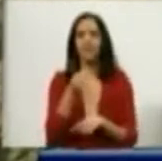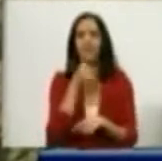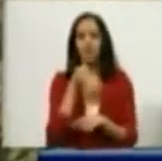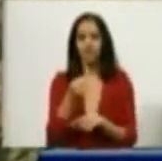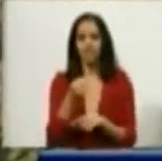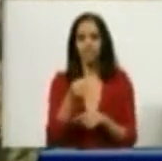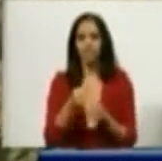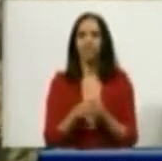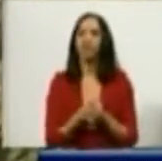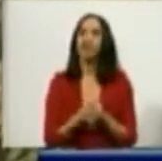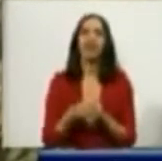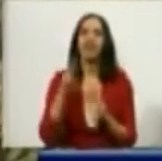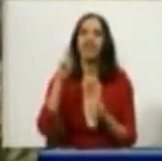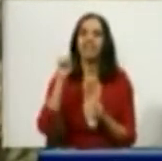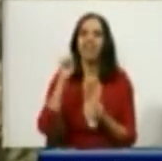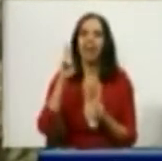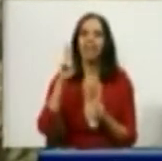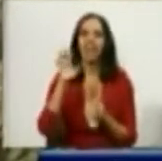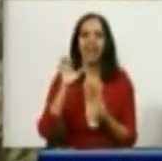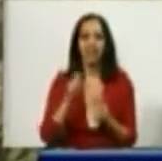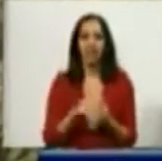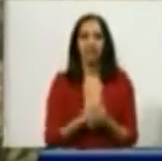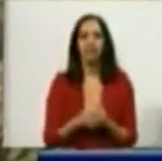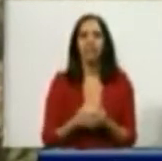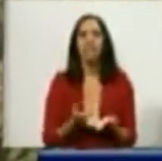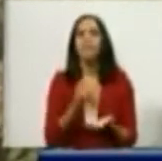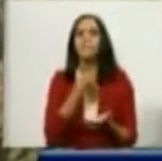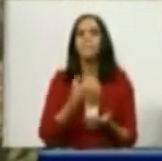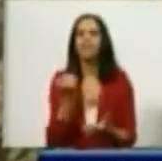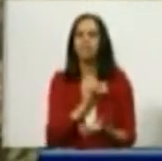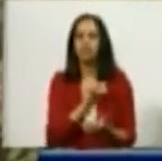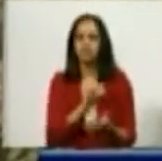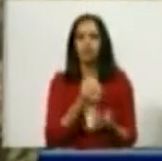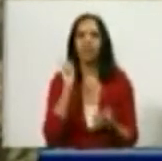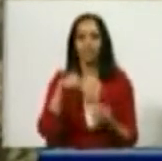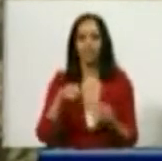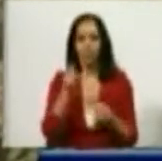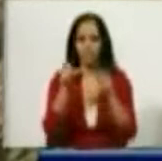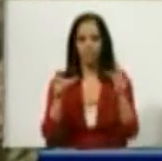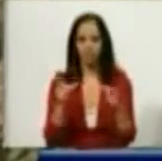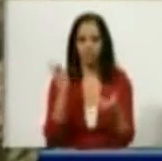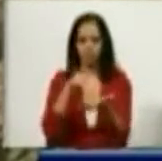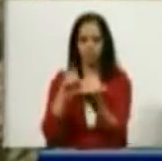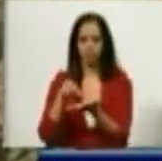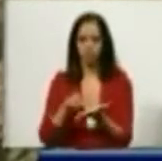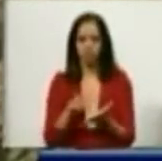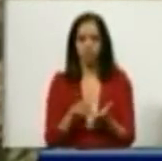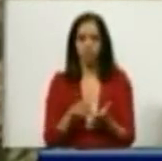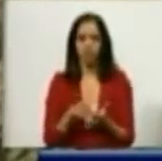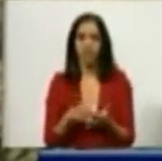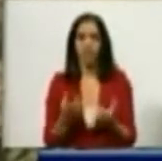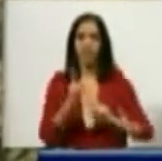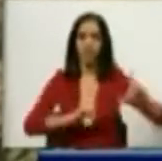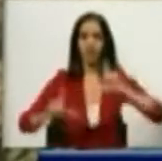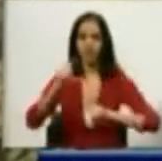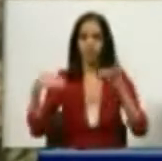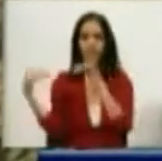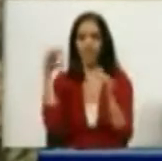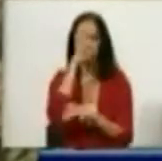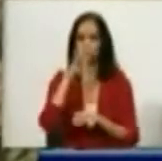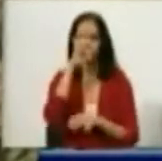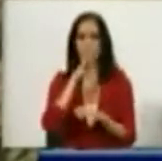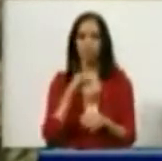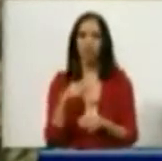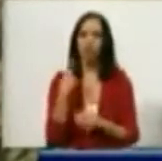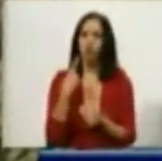Federico Ravel Leopoldo matacuras castillo y Carlos Méndez activos participantes en laboratorios de guerra sucia uno